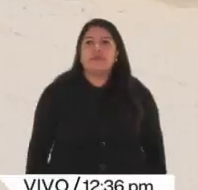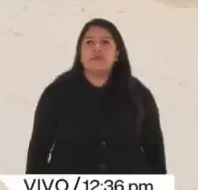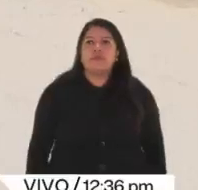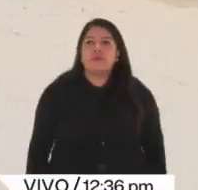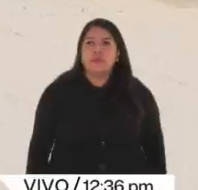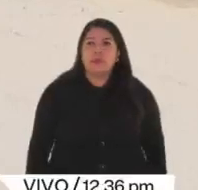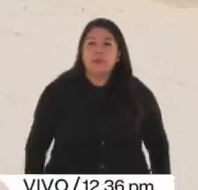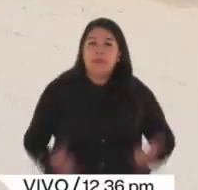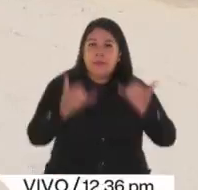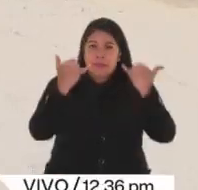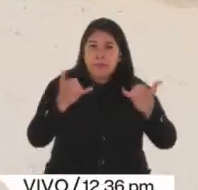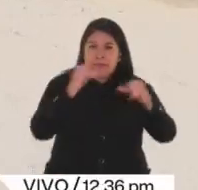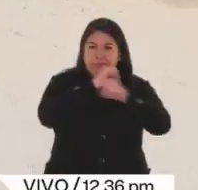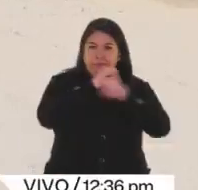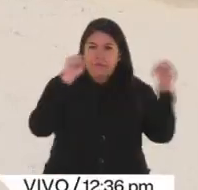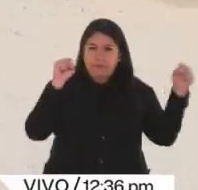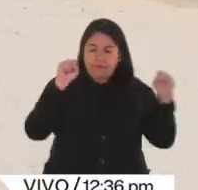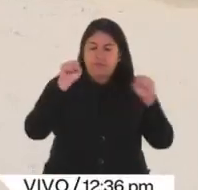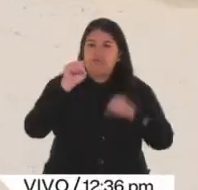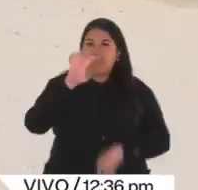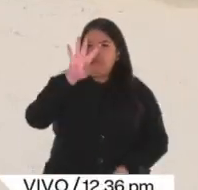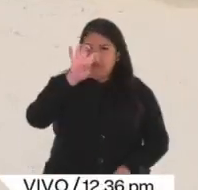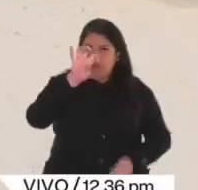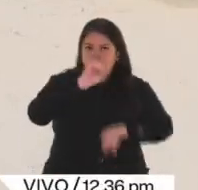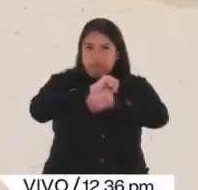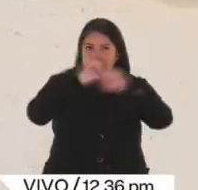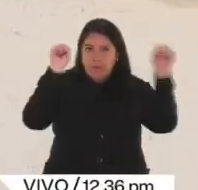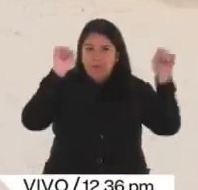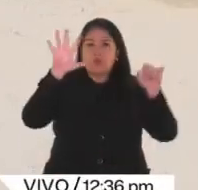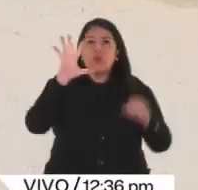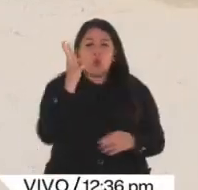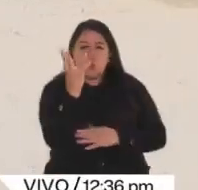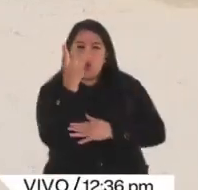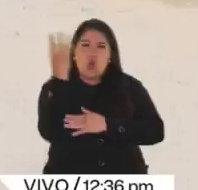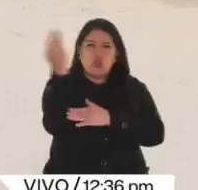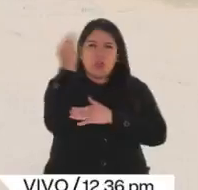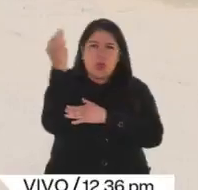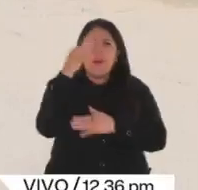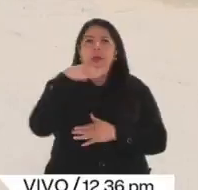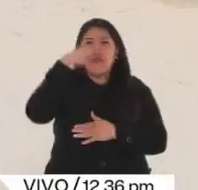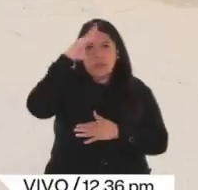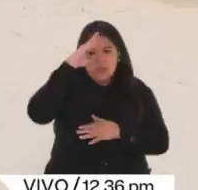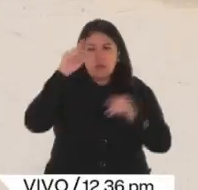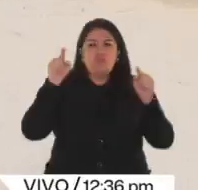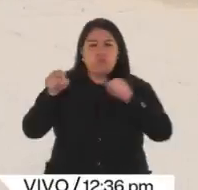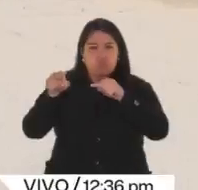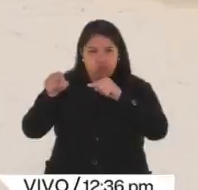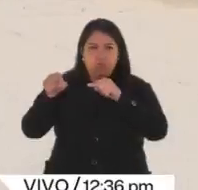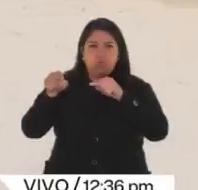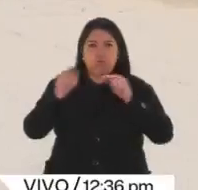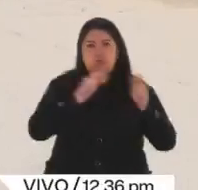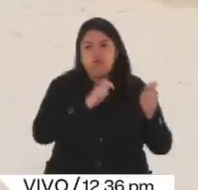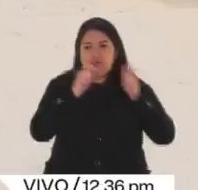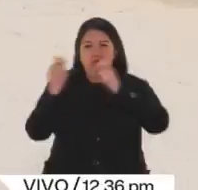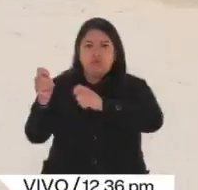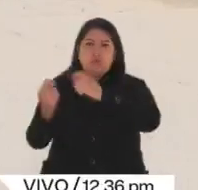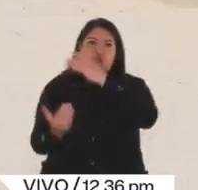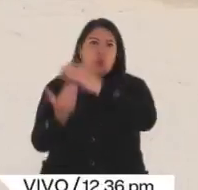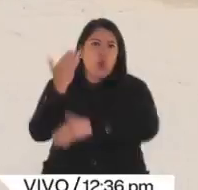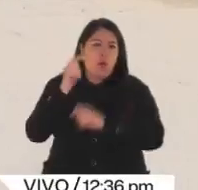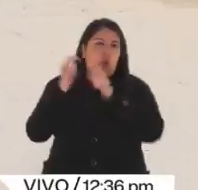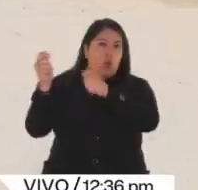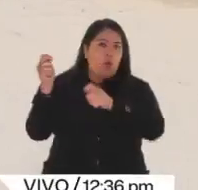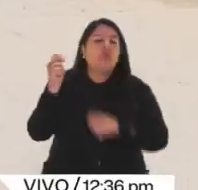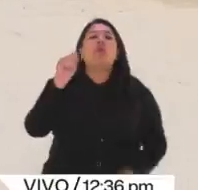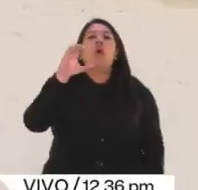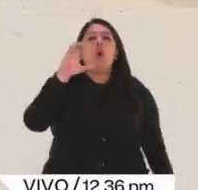Esta mañana a las 9 de la mañana en el Consejo de Medellín, en las instalaciones del Consejo de Medellín, se posesionó entonces el nuevo